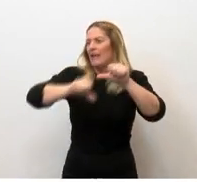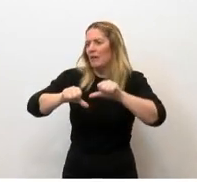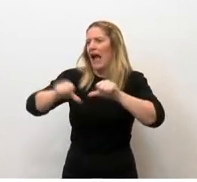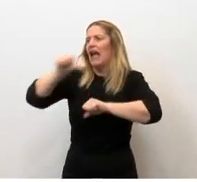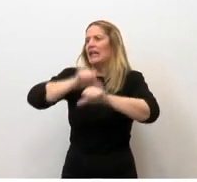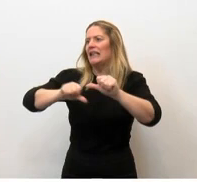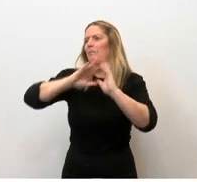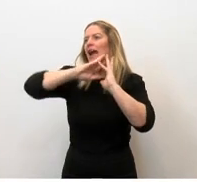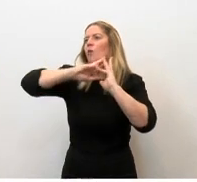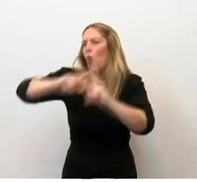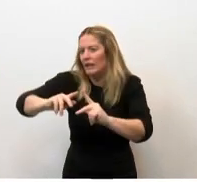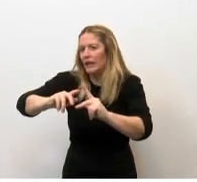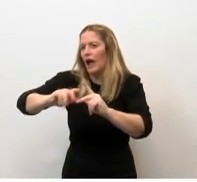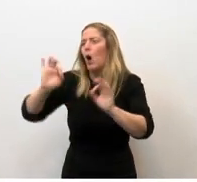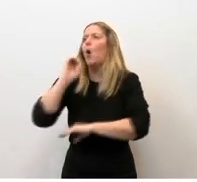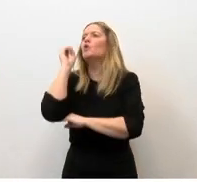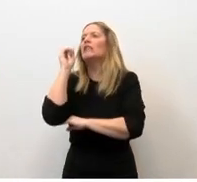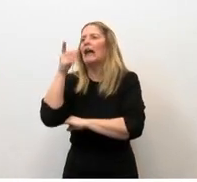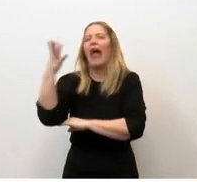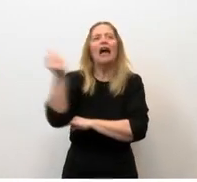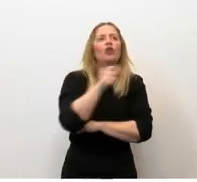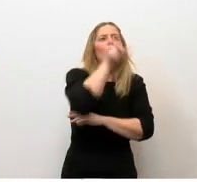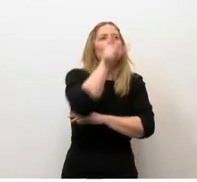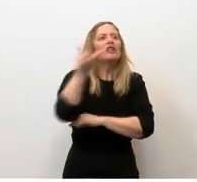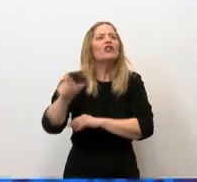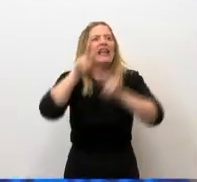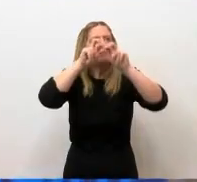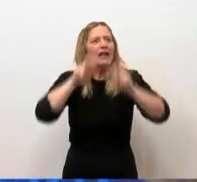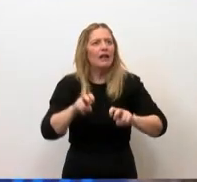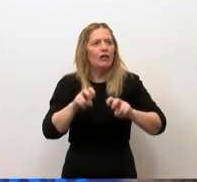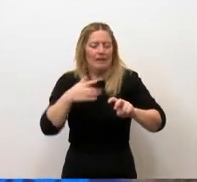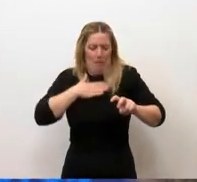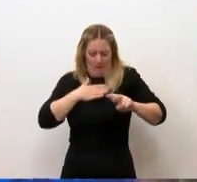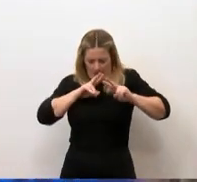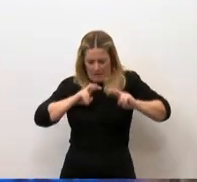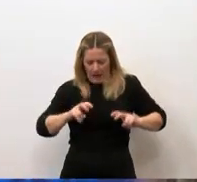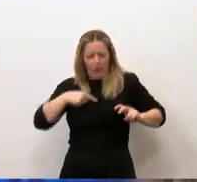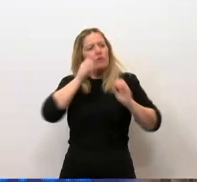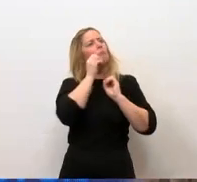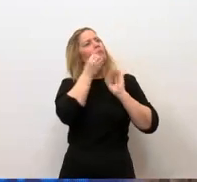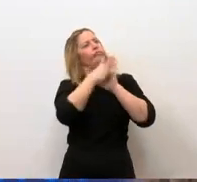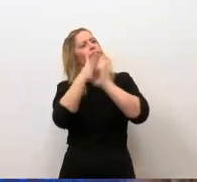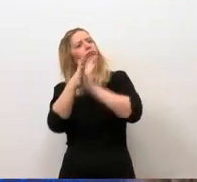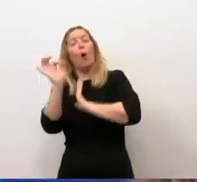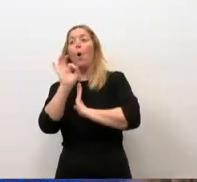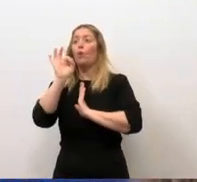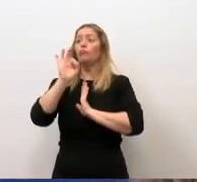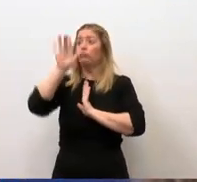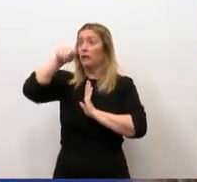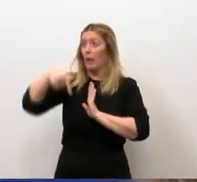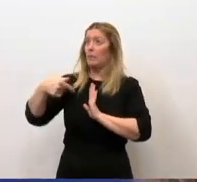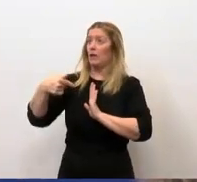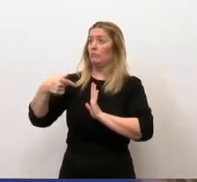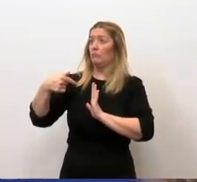los investigadores sobre mi investigación y cuando estoy aquí, por ejemplo, haciendo divulgación, que es un poquito